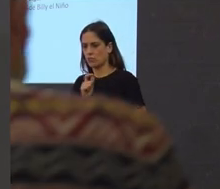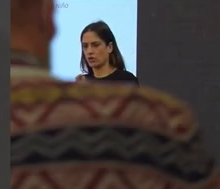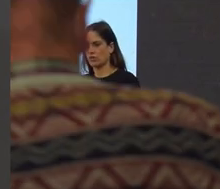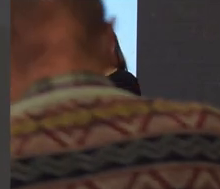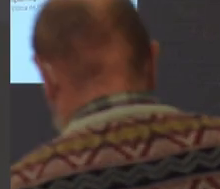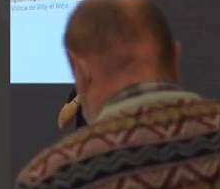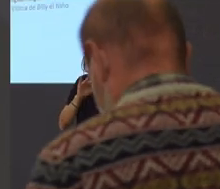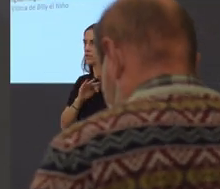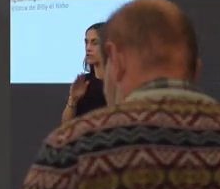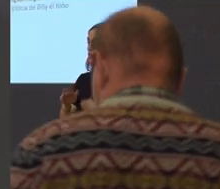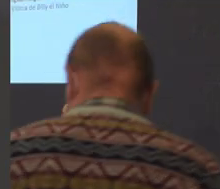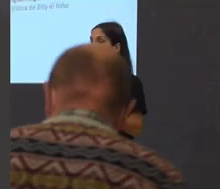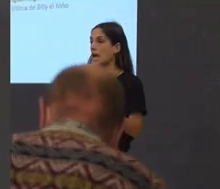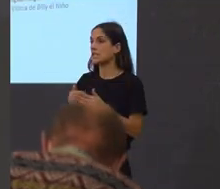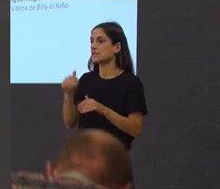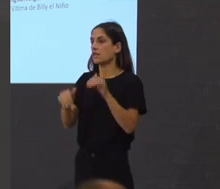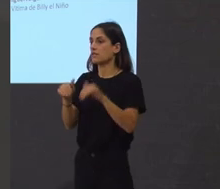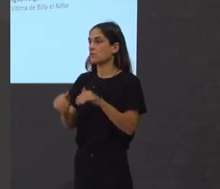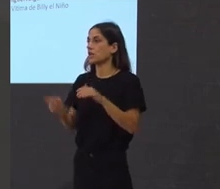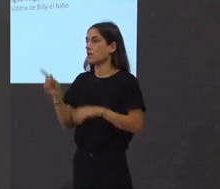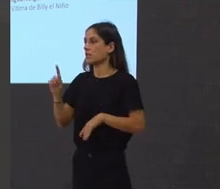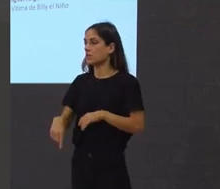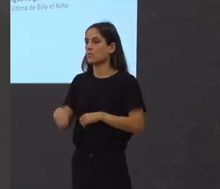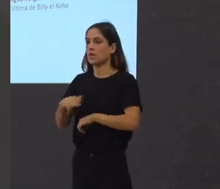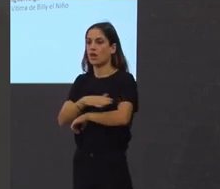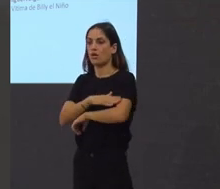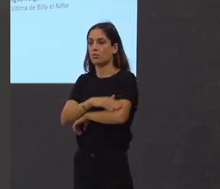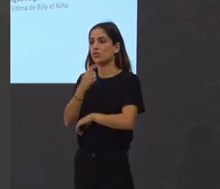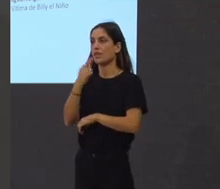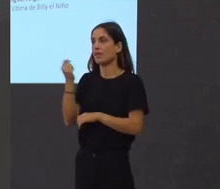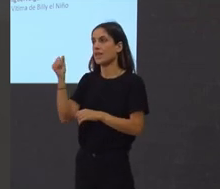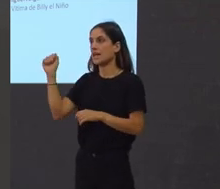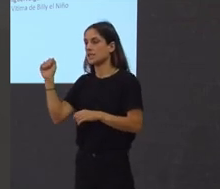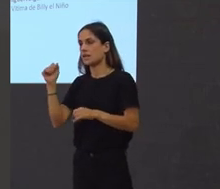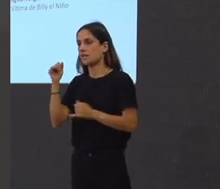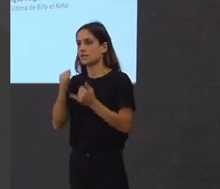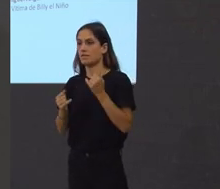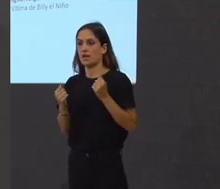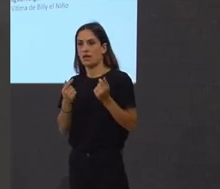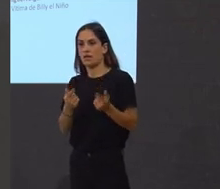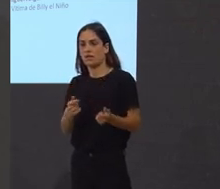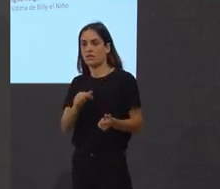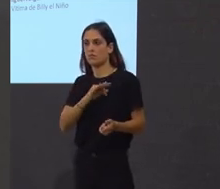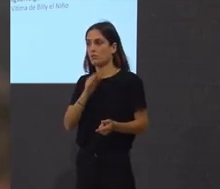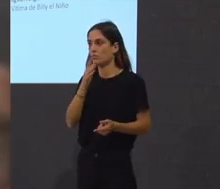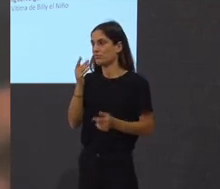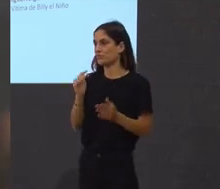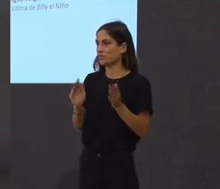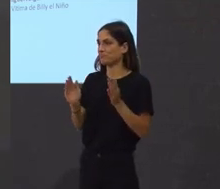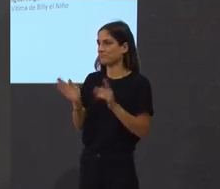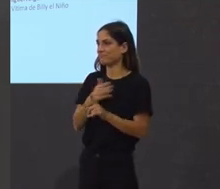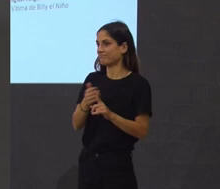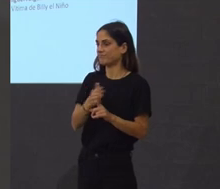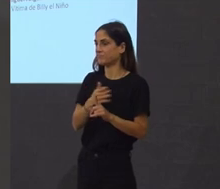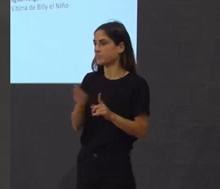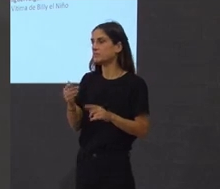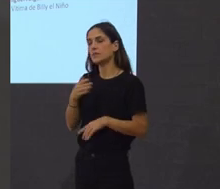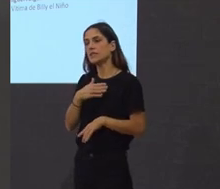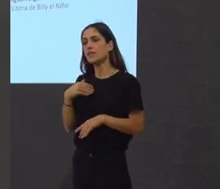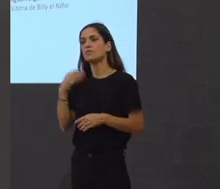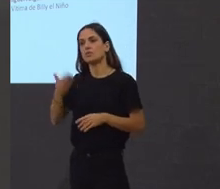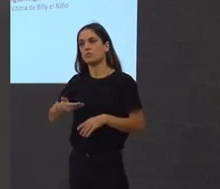mismo por gobiernos que se decían esquerdas quisimos hablar de esa corrupción porque nos parecía importante también y además quisimos